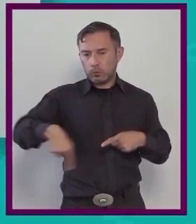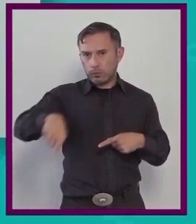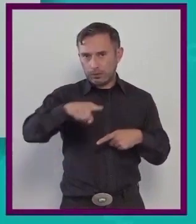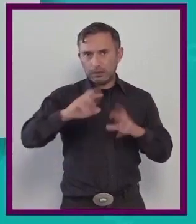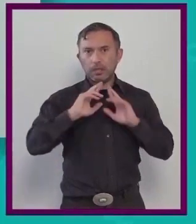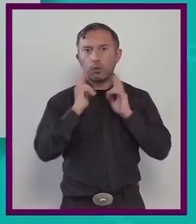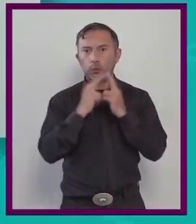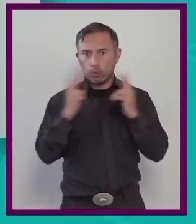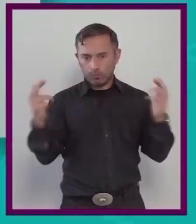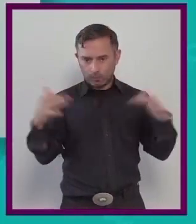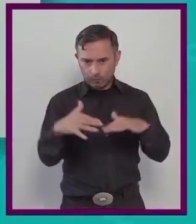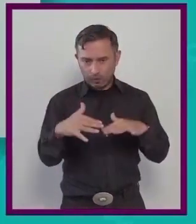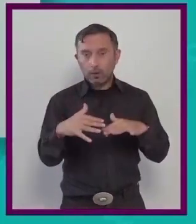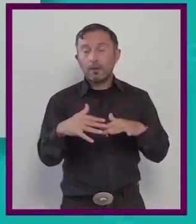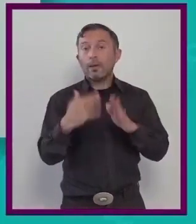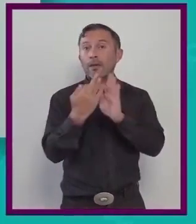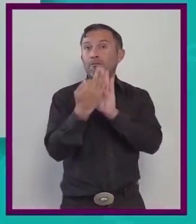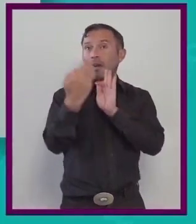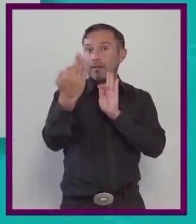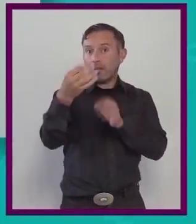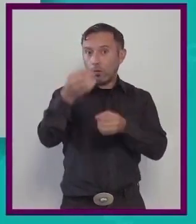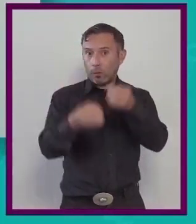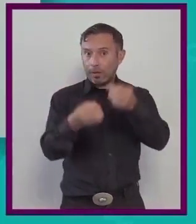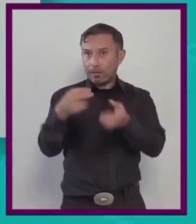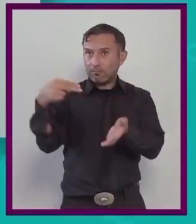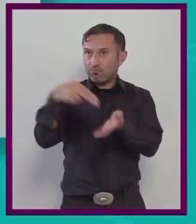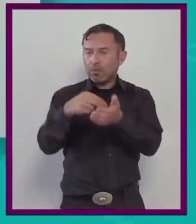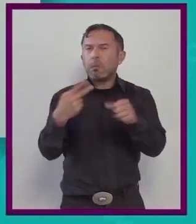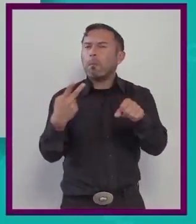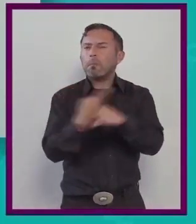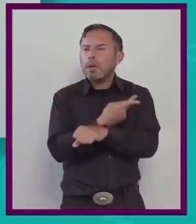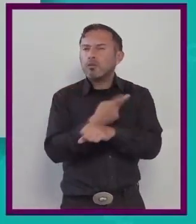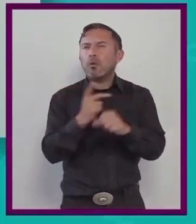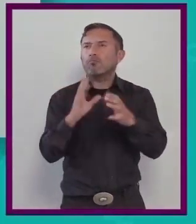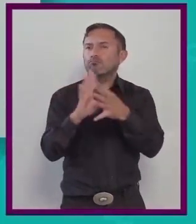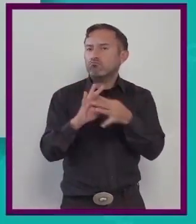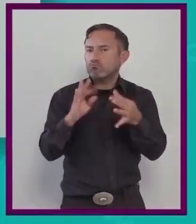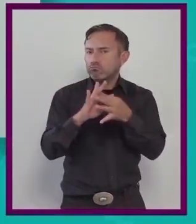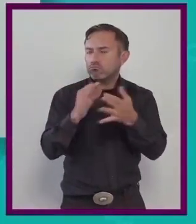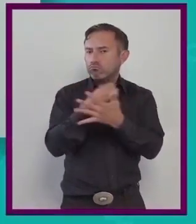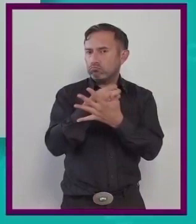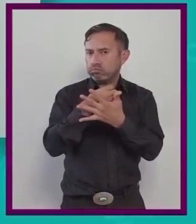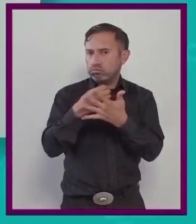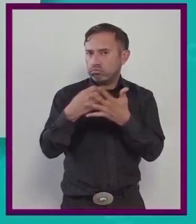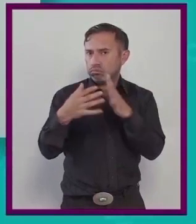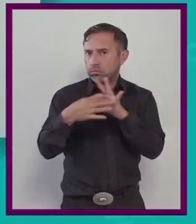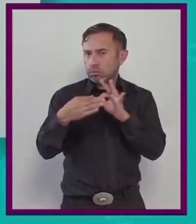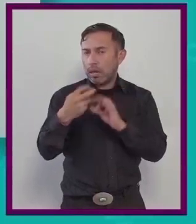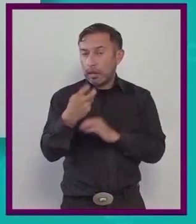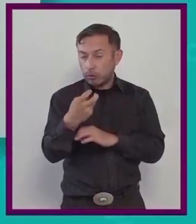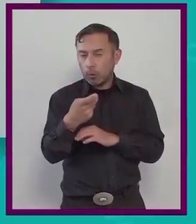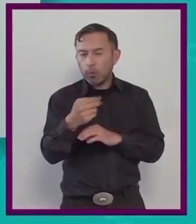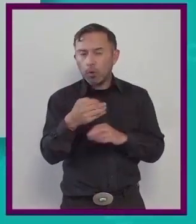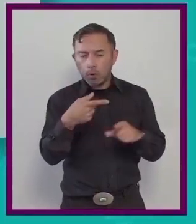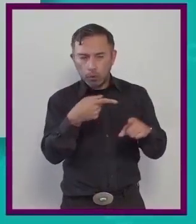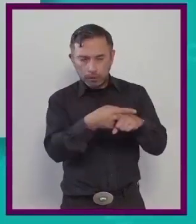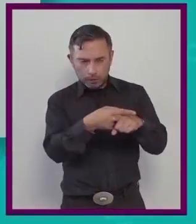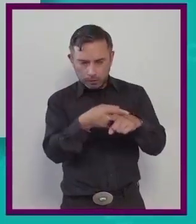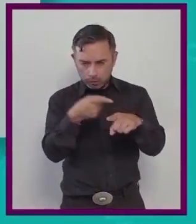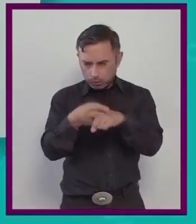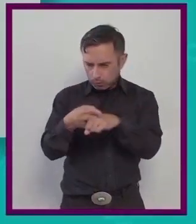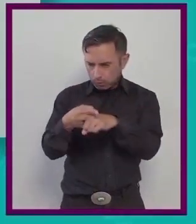se reúnen para argumentar frente al juez los hechos. Y bajo ese principio